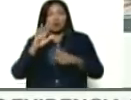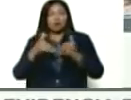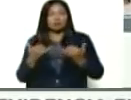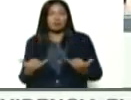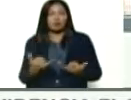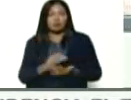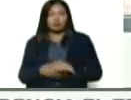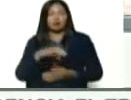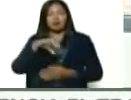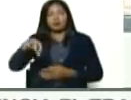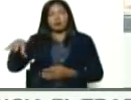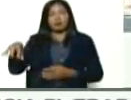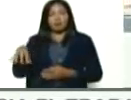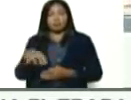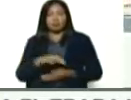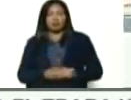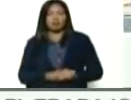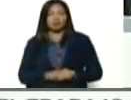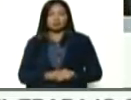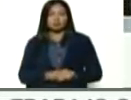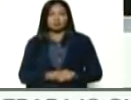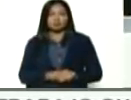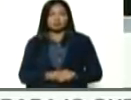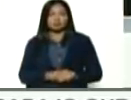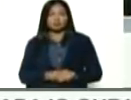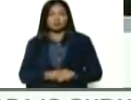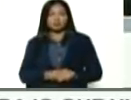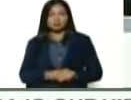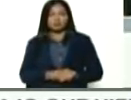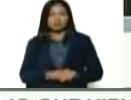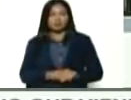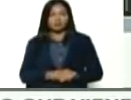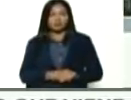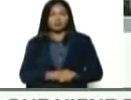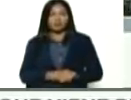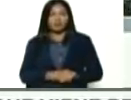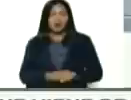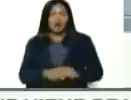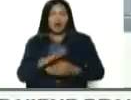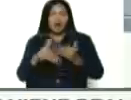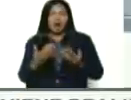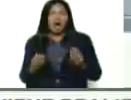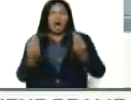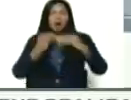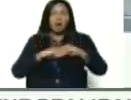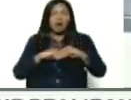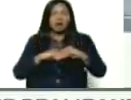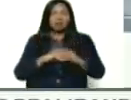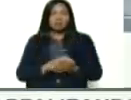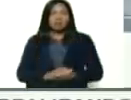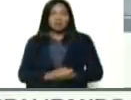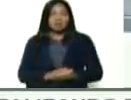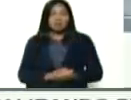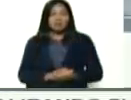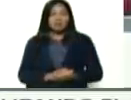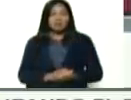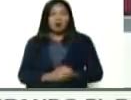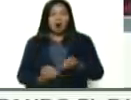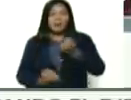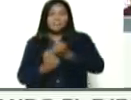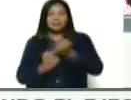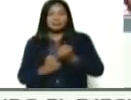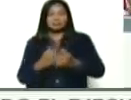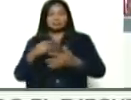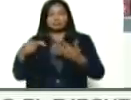su estado todo esto va conformando una una mega base de